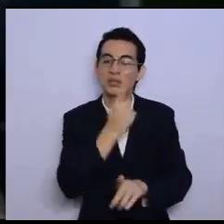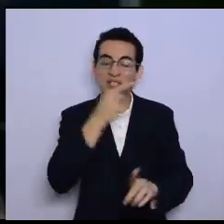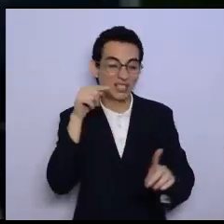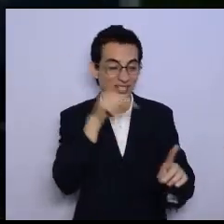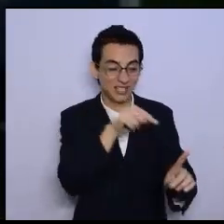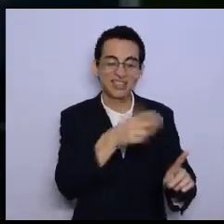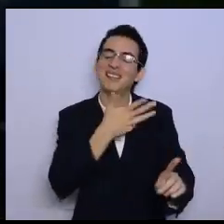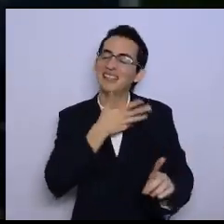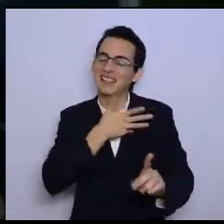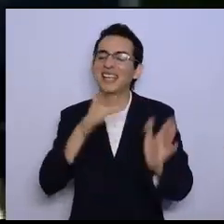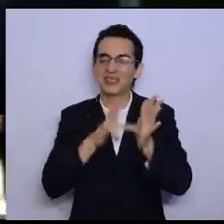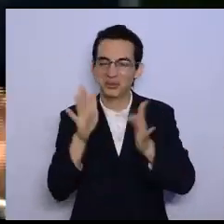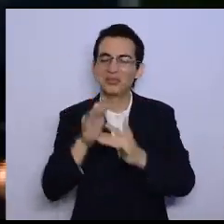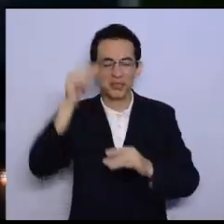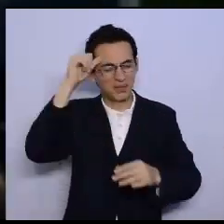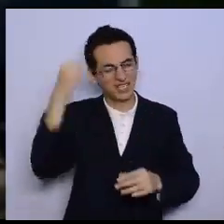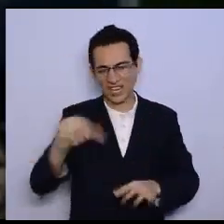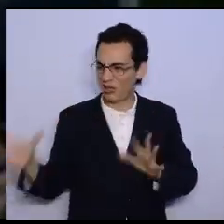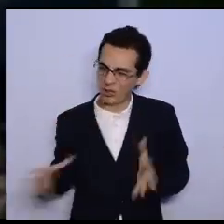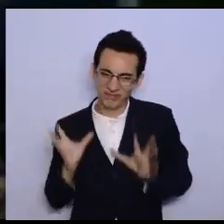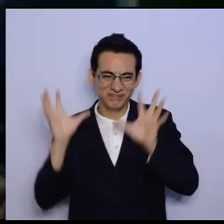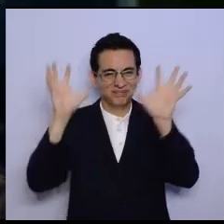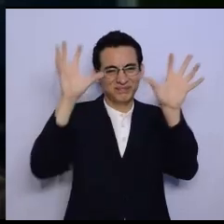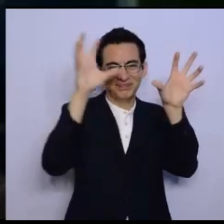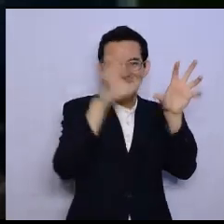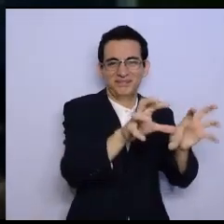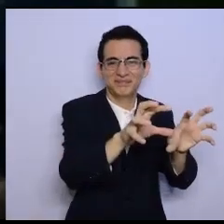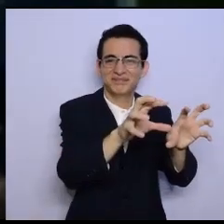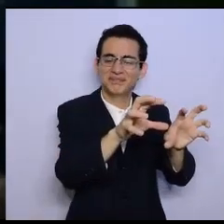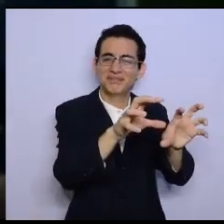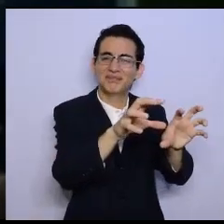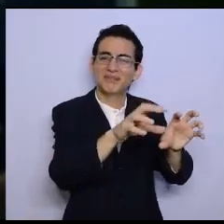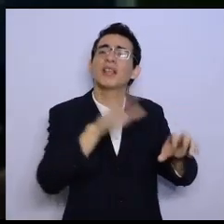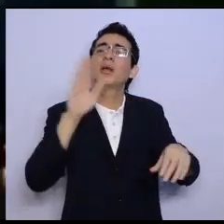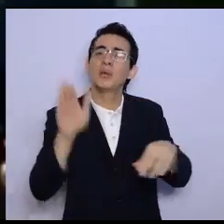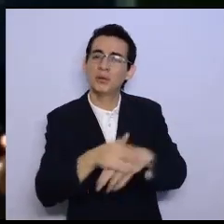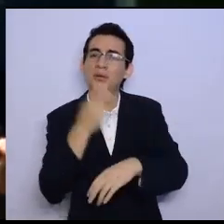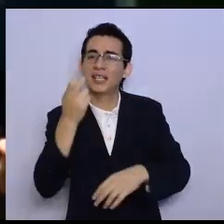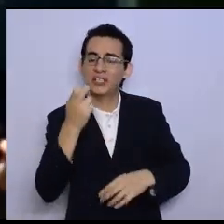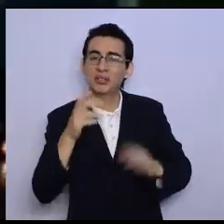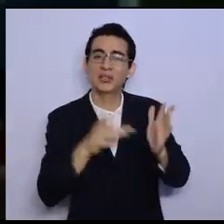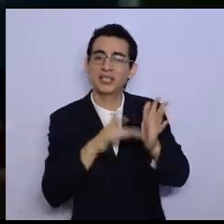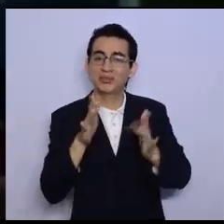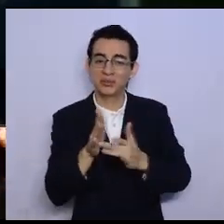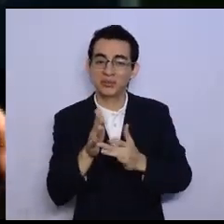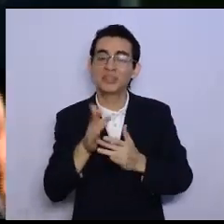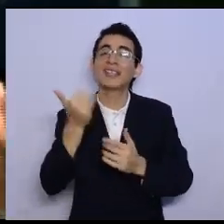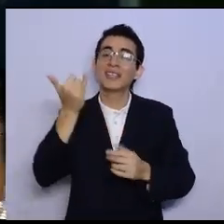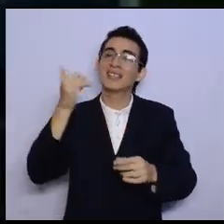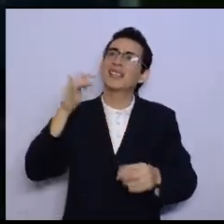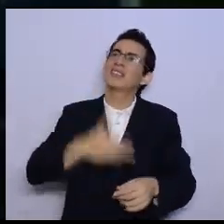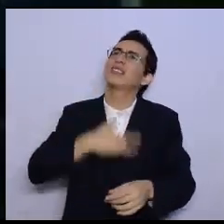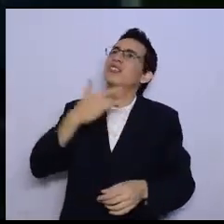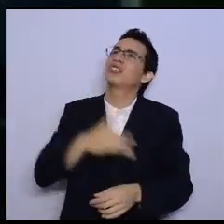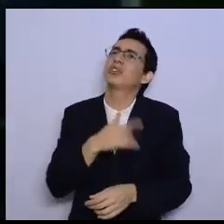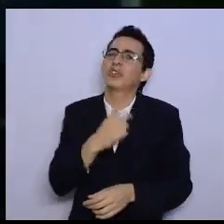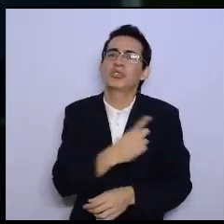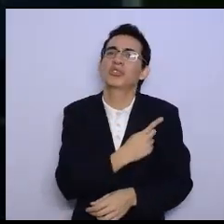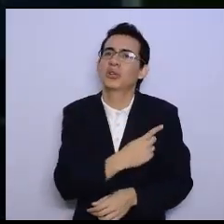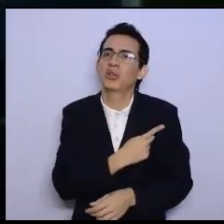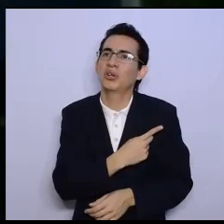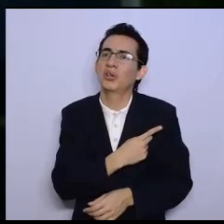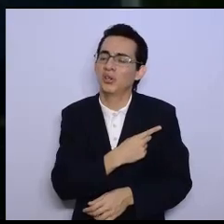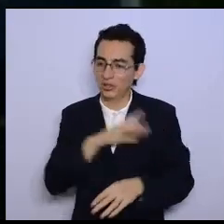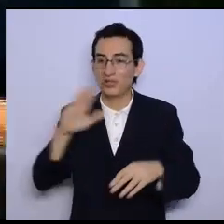pecado, por unos momentos dejó de ver a su amado Hijo porque estaba llevando en su